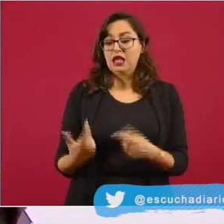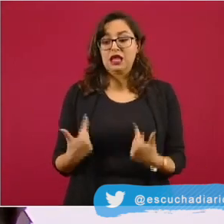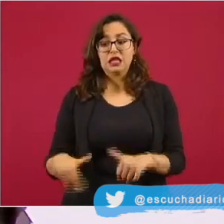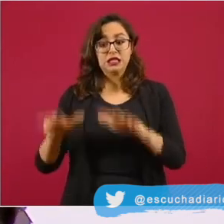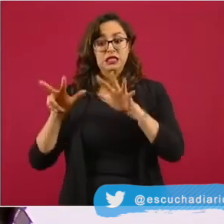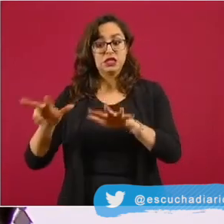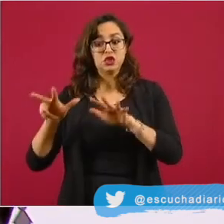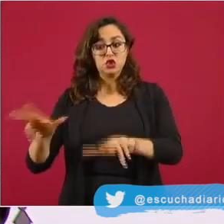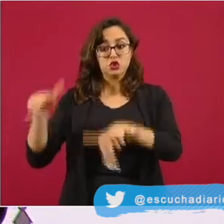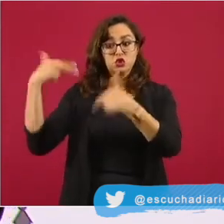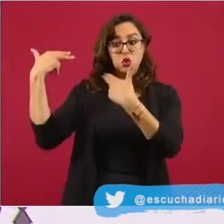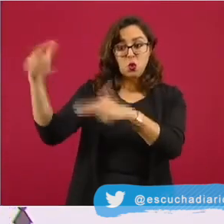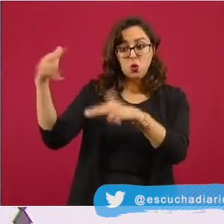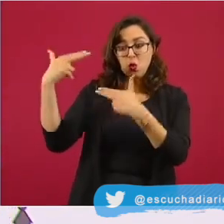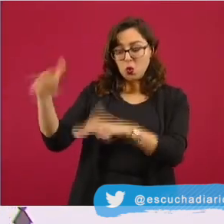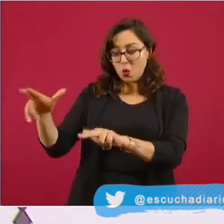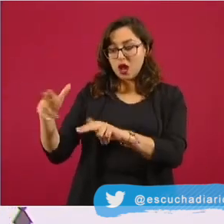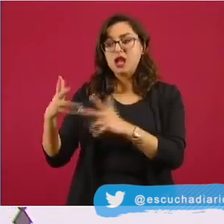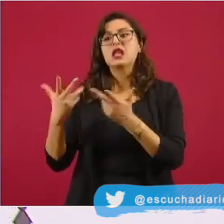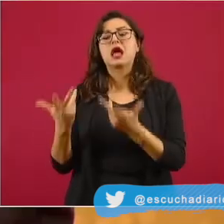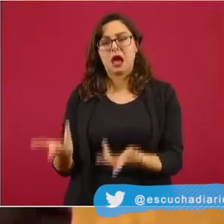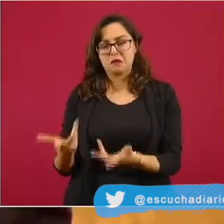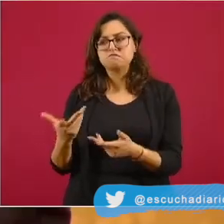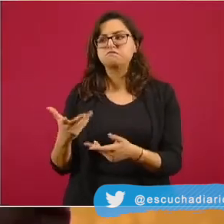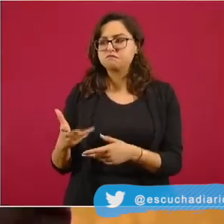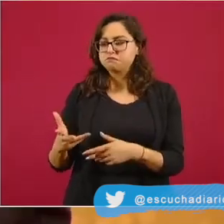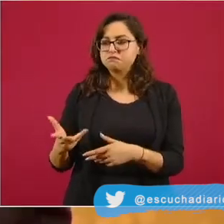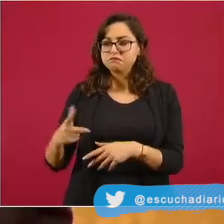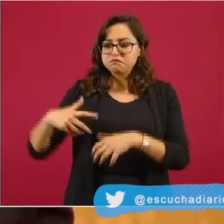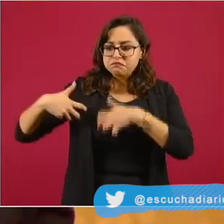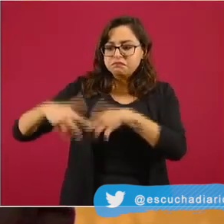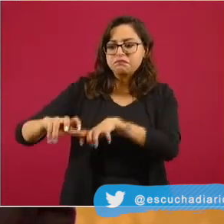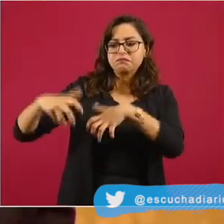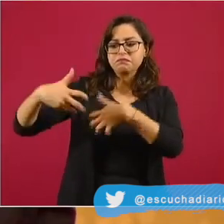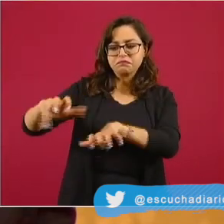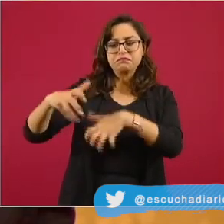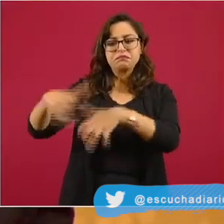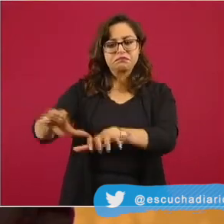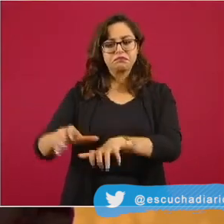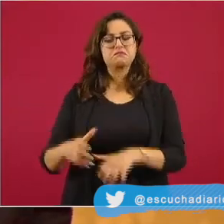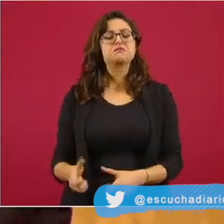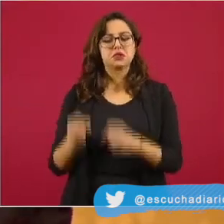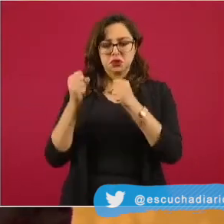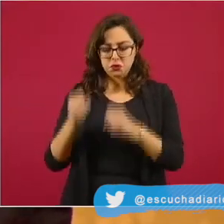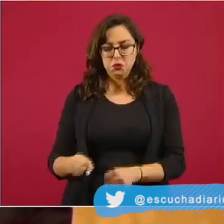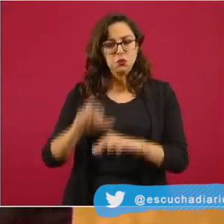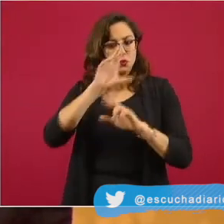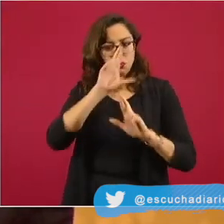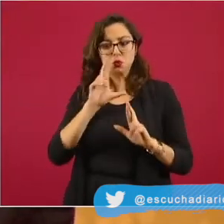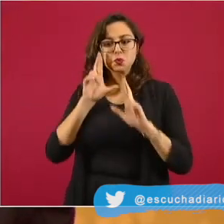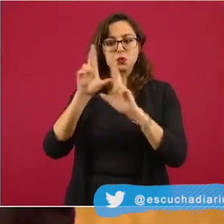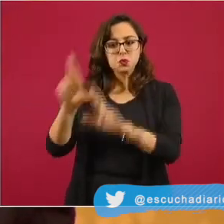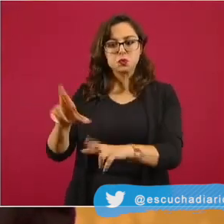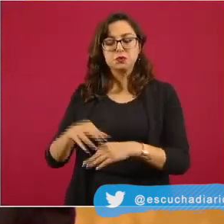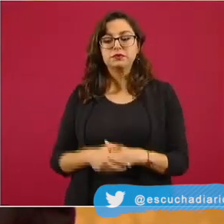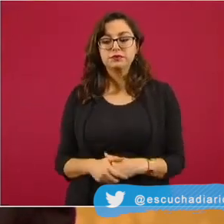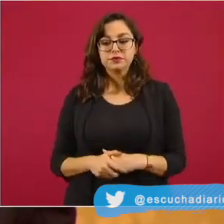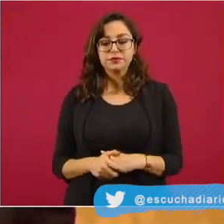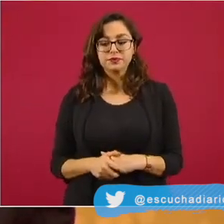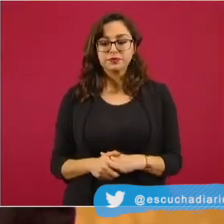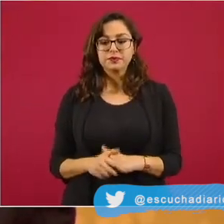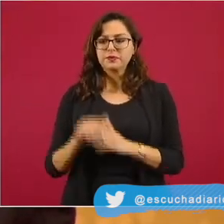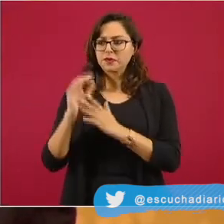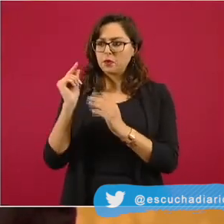protesta se han garantizado y se han reducido al mínimo.